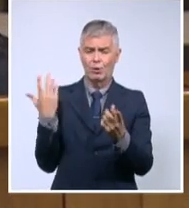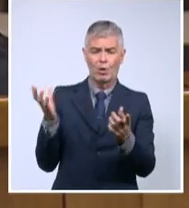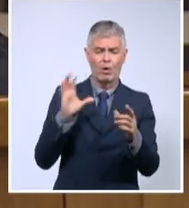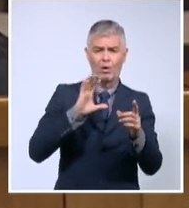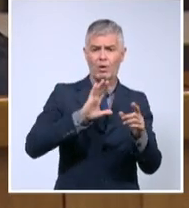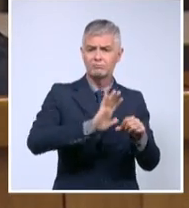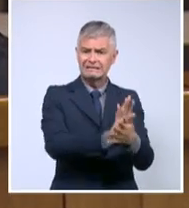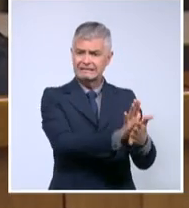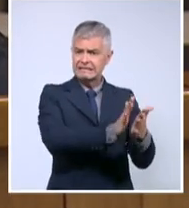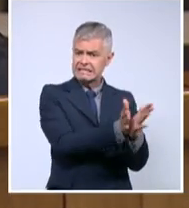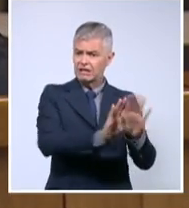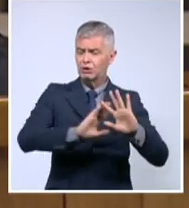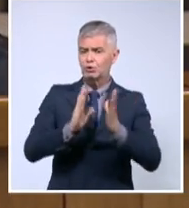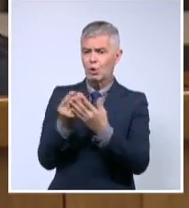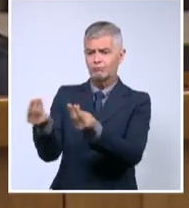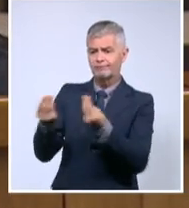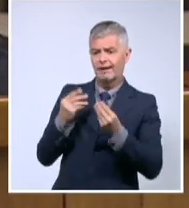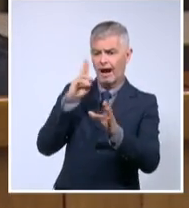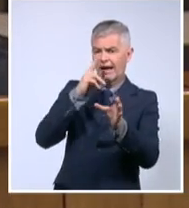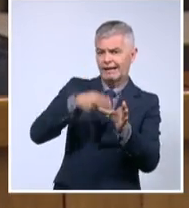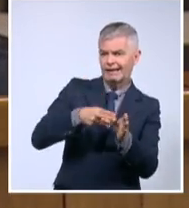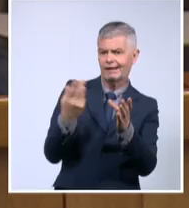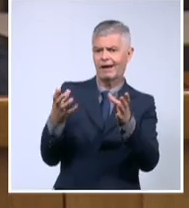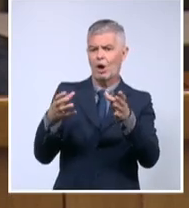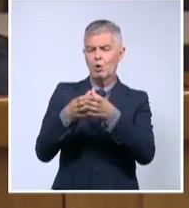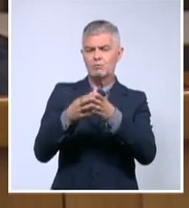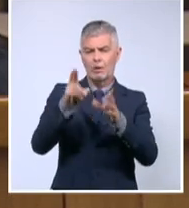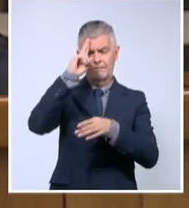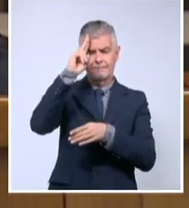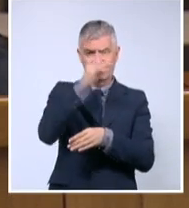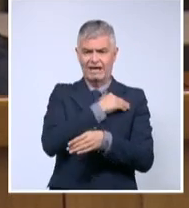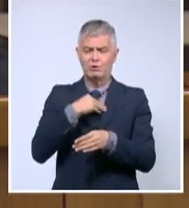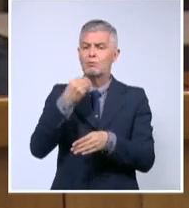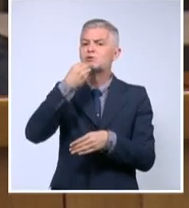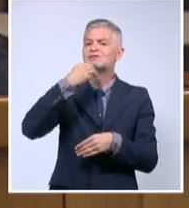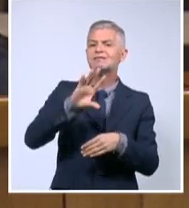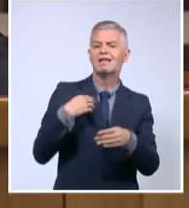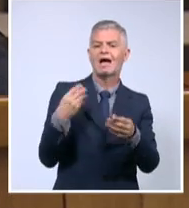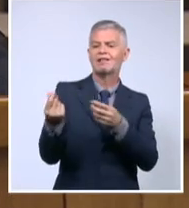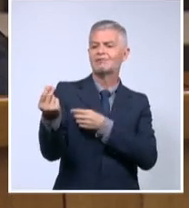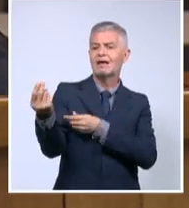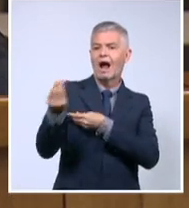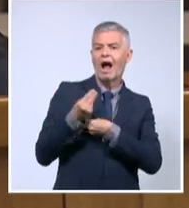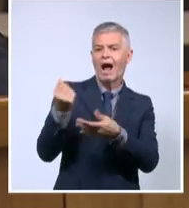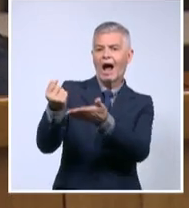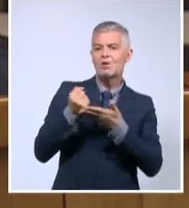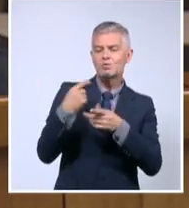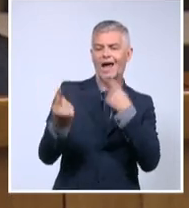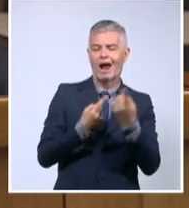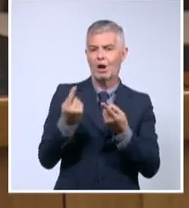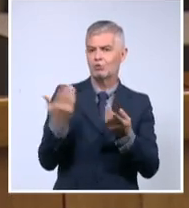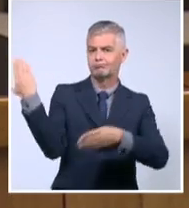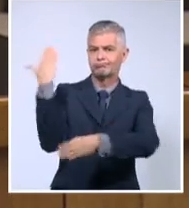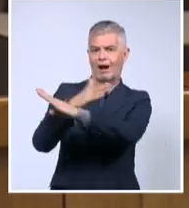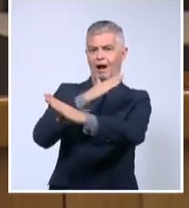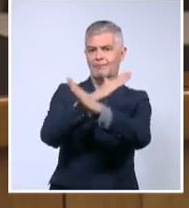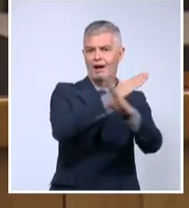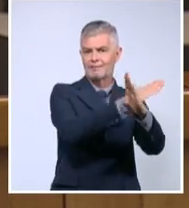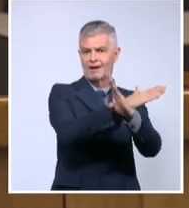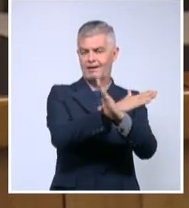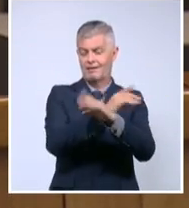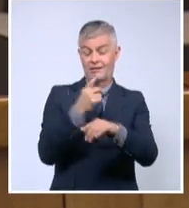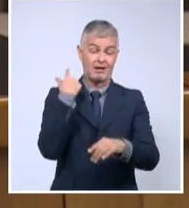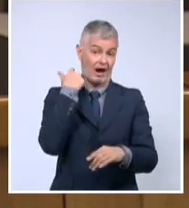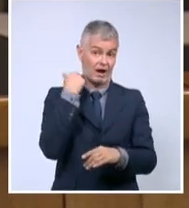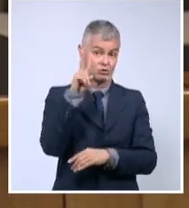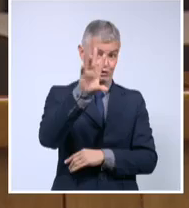energéticos, a las brigadas médicas y a cualquier posibilidad de financiamiento. Hasta que llegó el 2020, un año